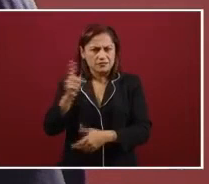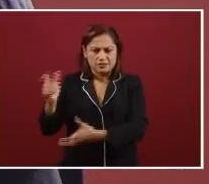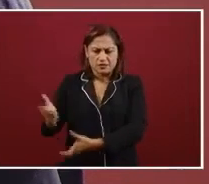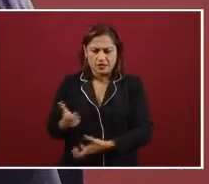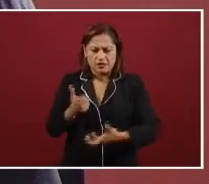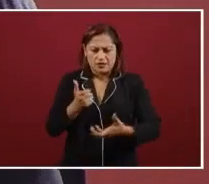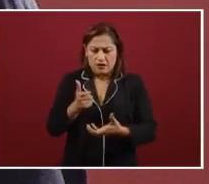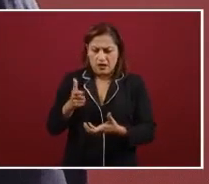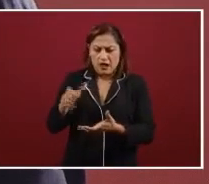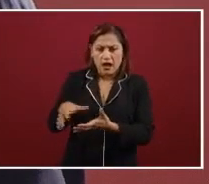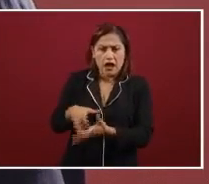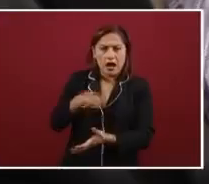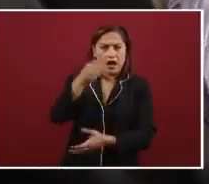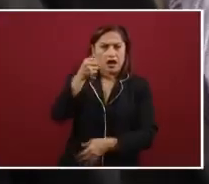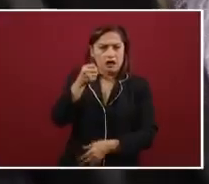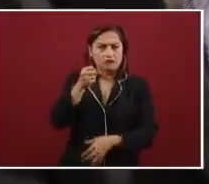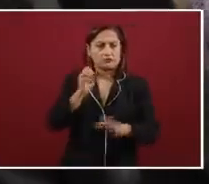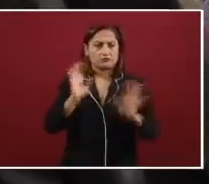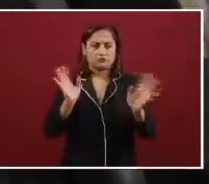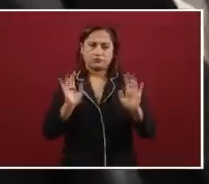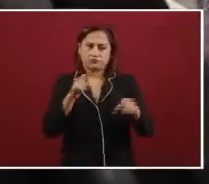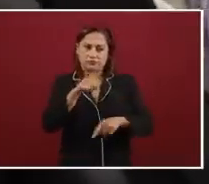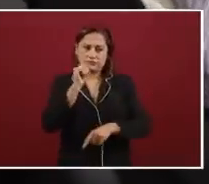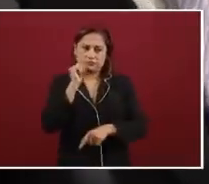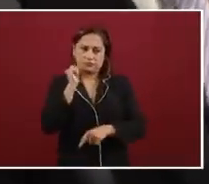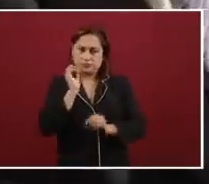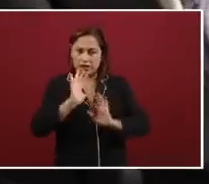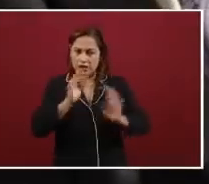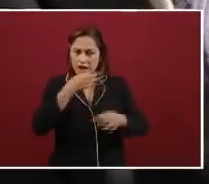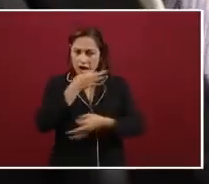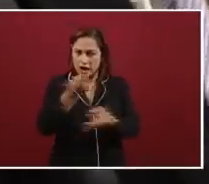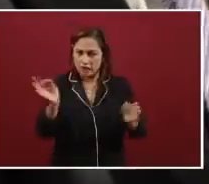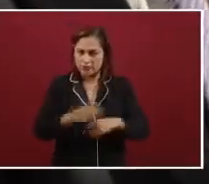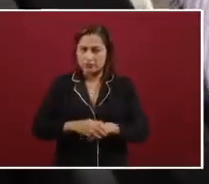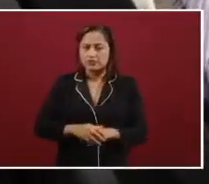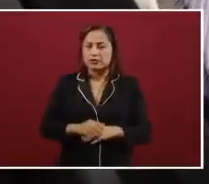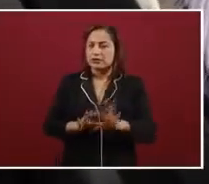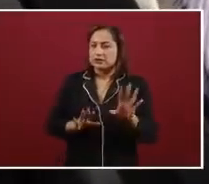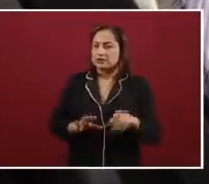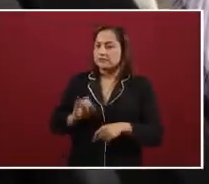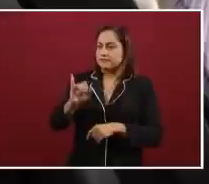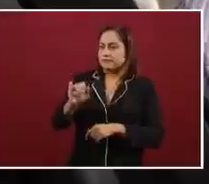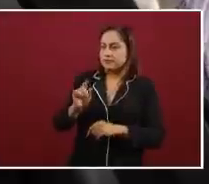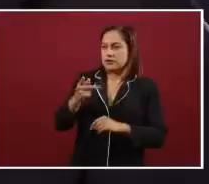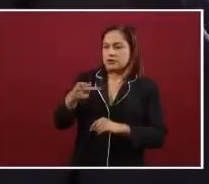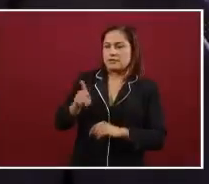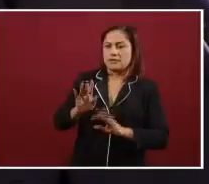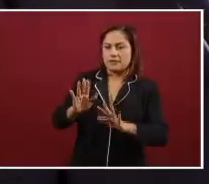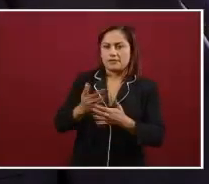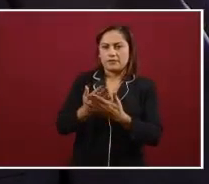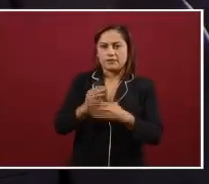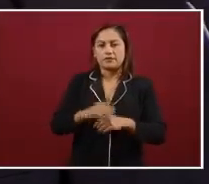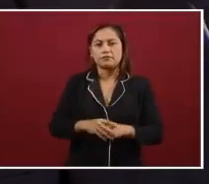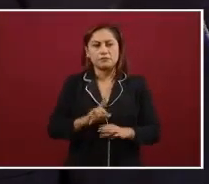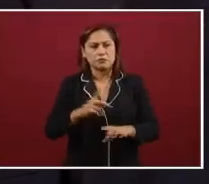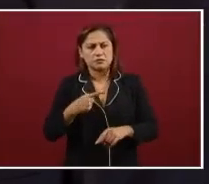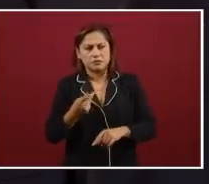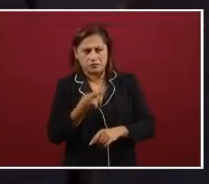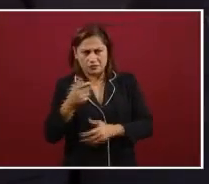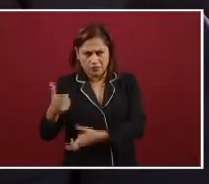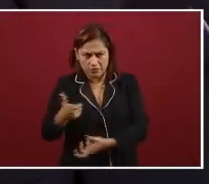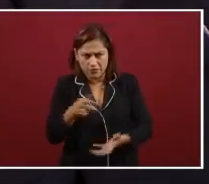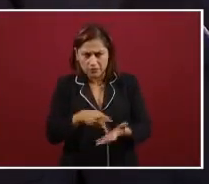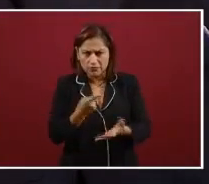No, bueno, eso ya está como anunciado, confirmado. Sí, mi pregunta es si habrá más medidas de ese tipo. También cómo